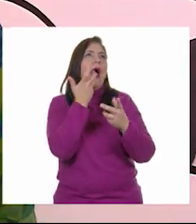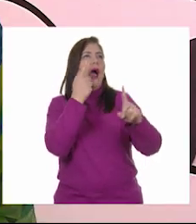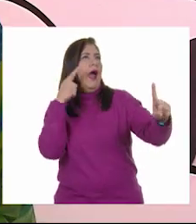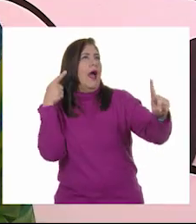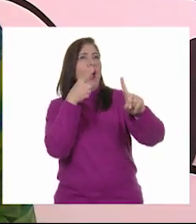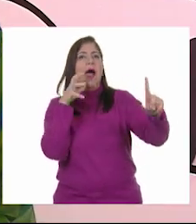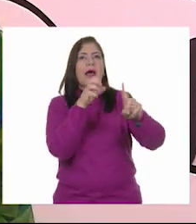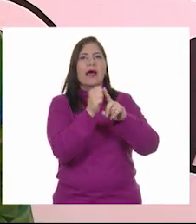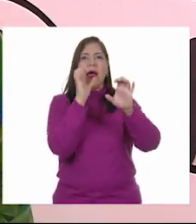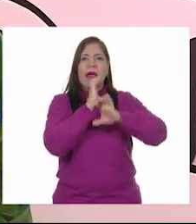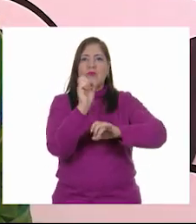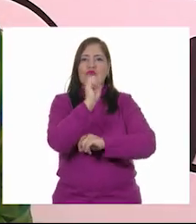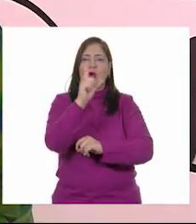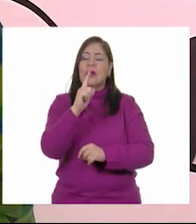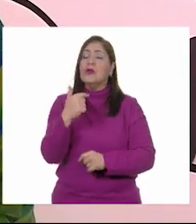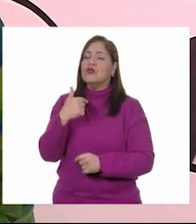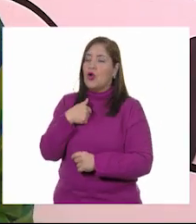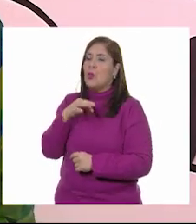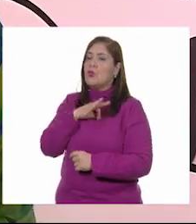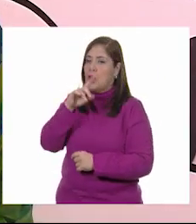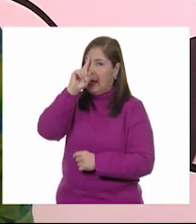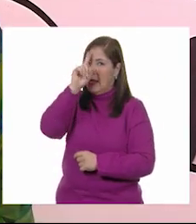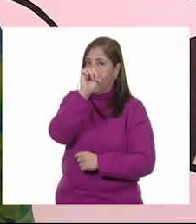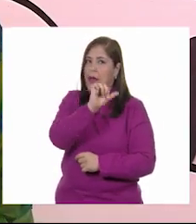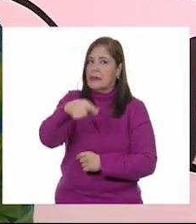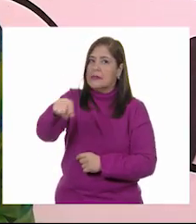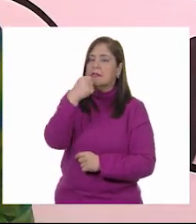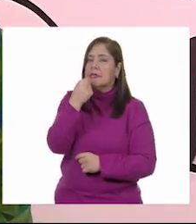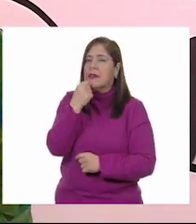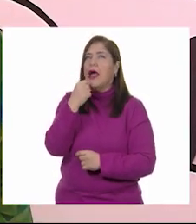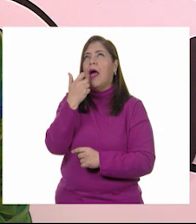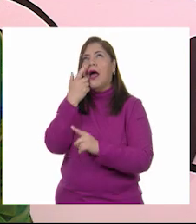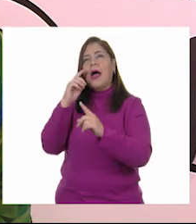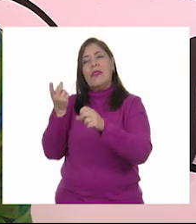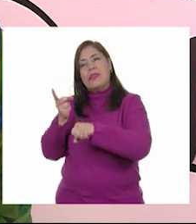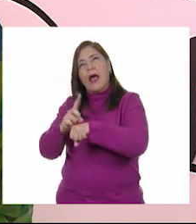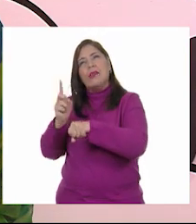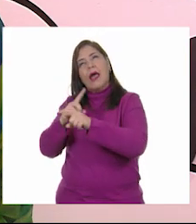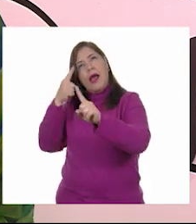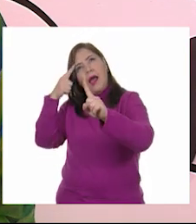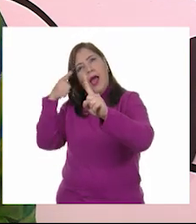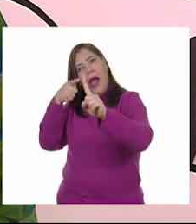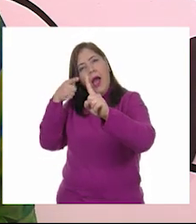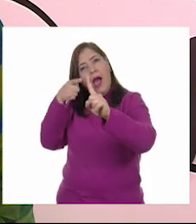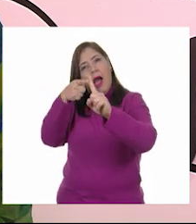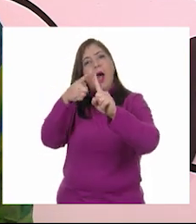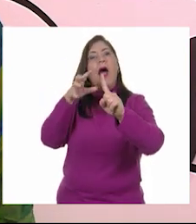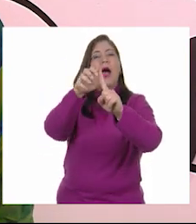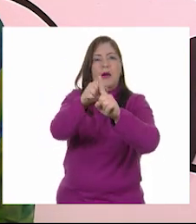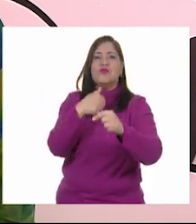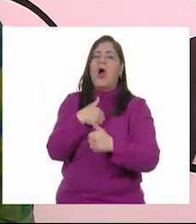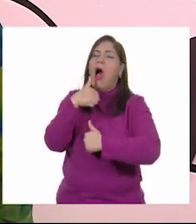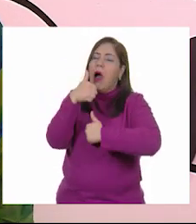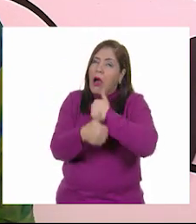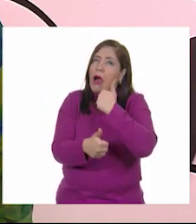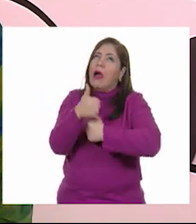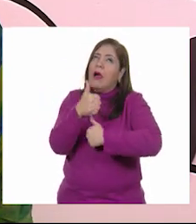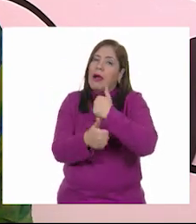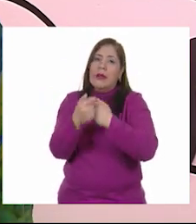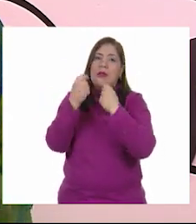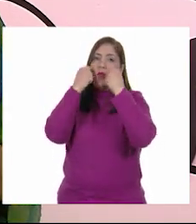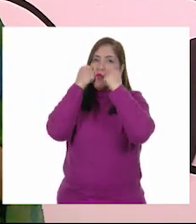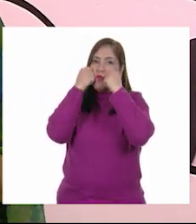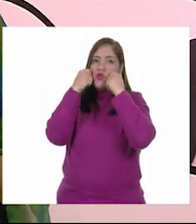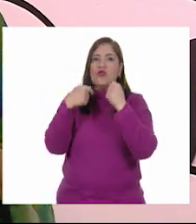profesionales? Lo primero que le diría es que siga sus sueños todos los días de su vida. Yo sigo persiguiendo sueños a pesar de